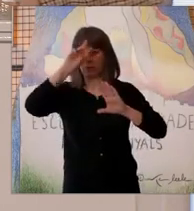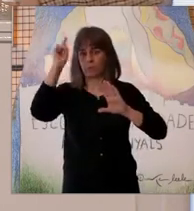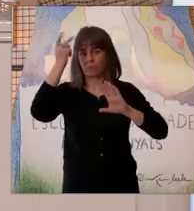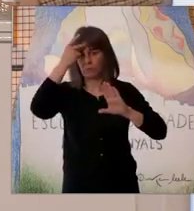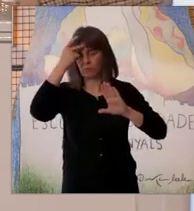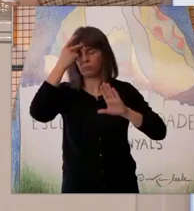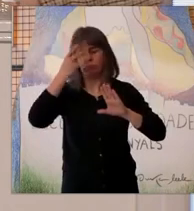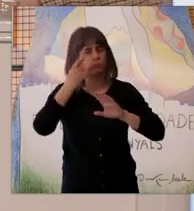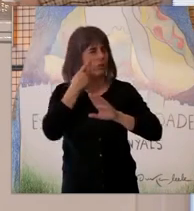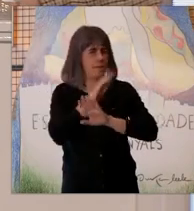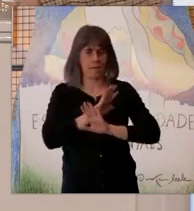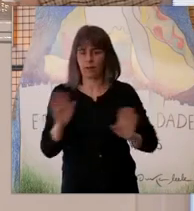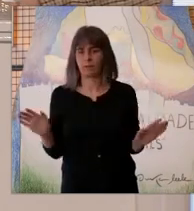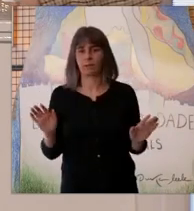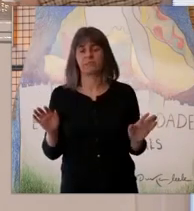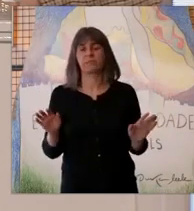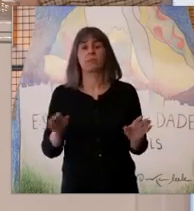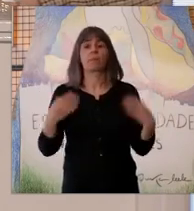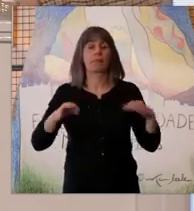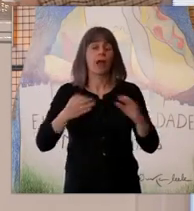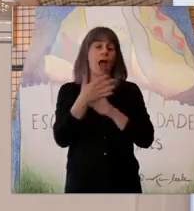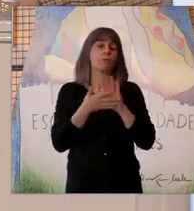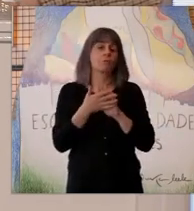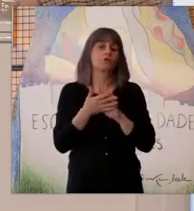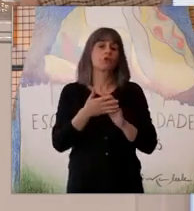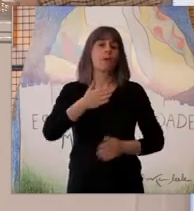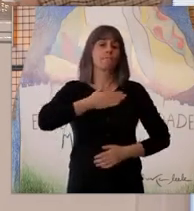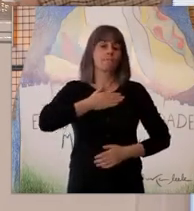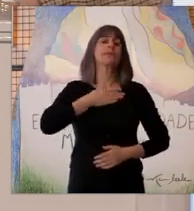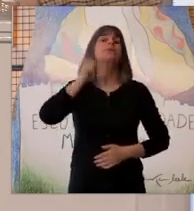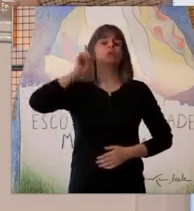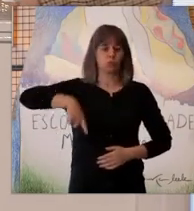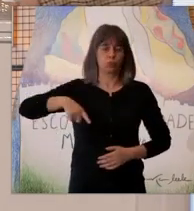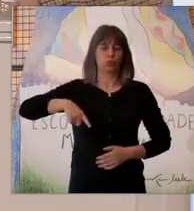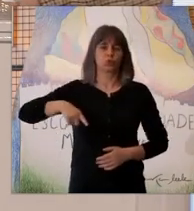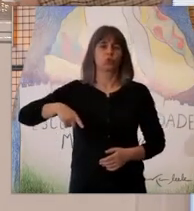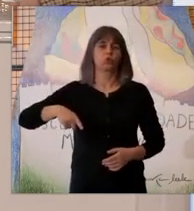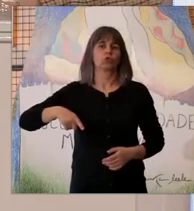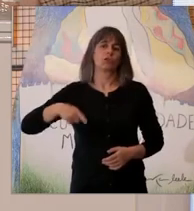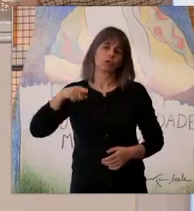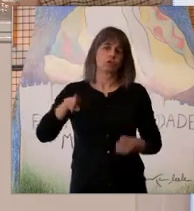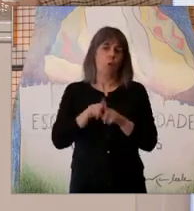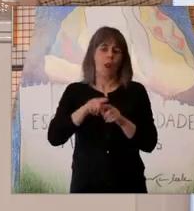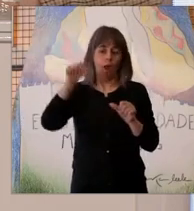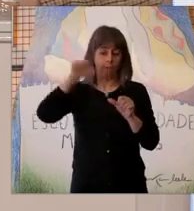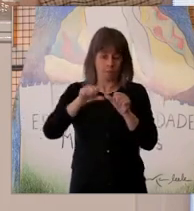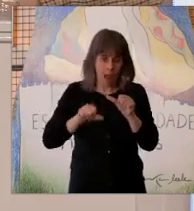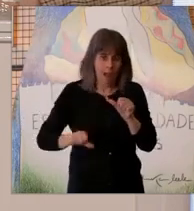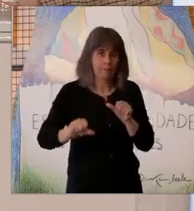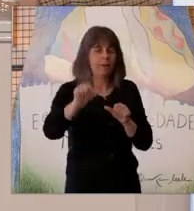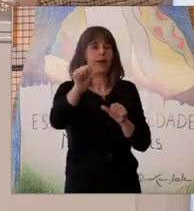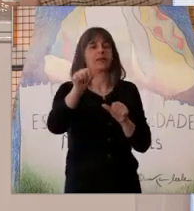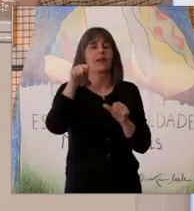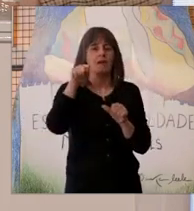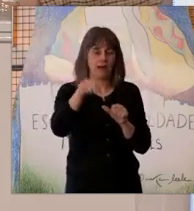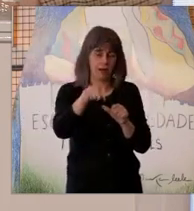normalmente nos referimos siempre al mitú como punto de inflexión pero voy con Isabel el